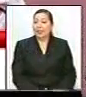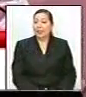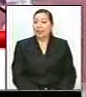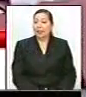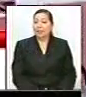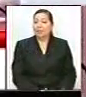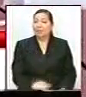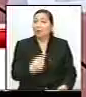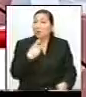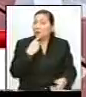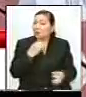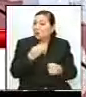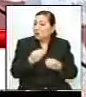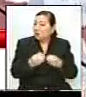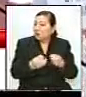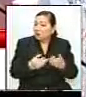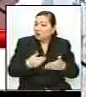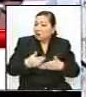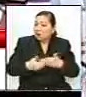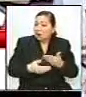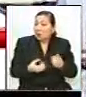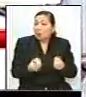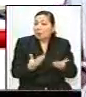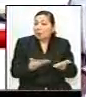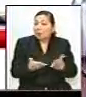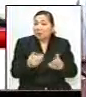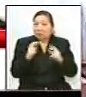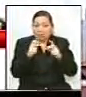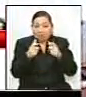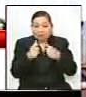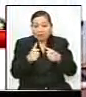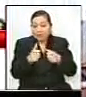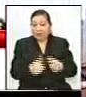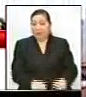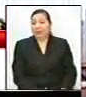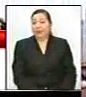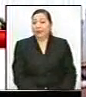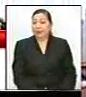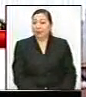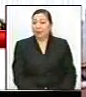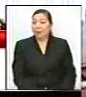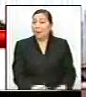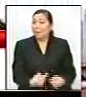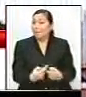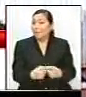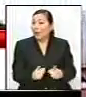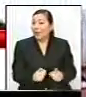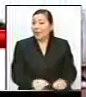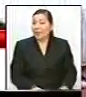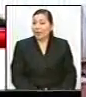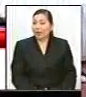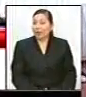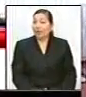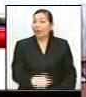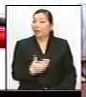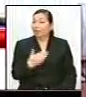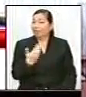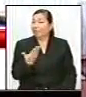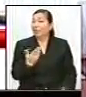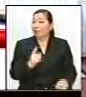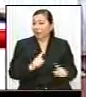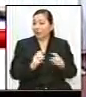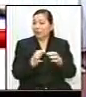Por lo que nos han explicado los procedimientos de cómo se da una inscripción, presidente. Sin embargo, presidente, hay algo importante